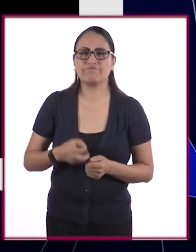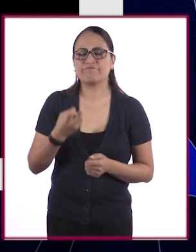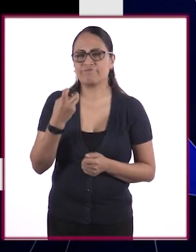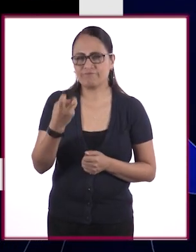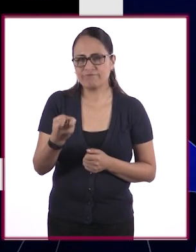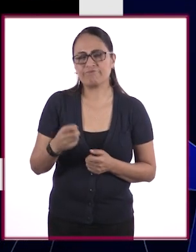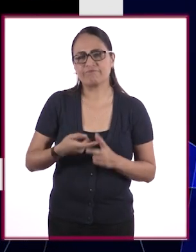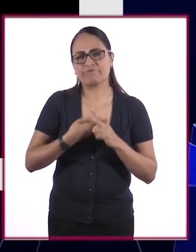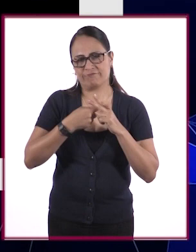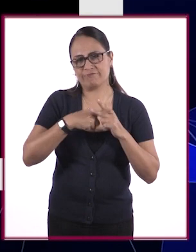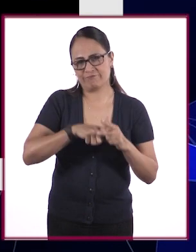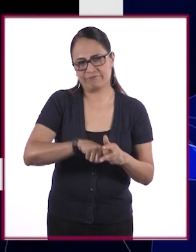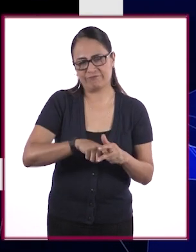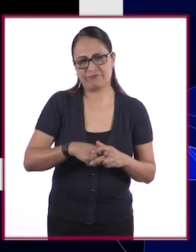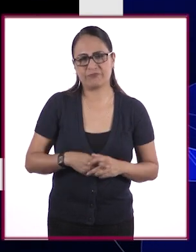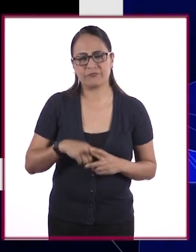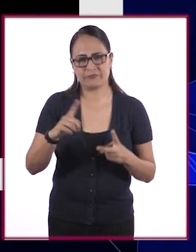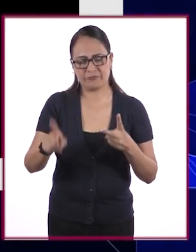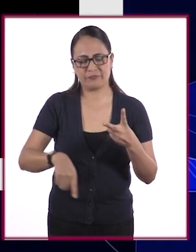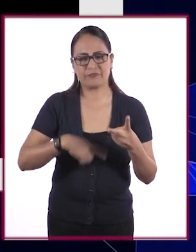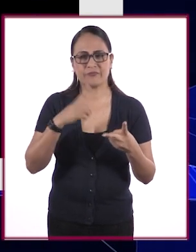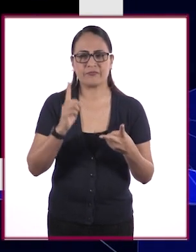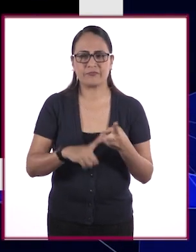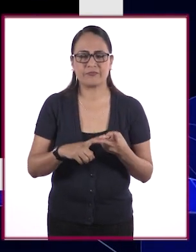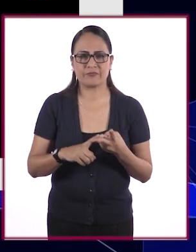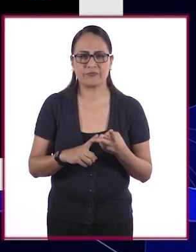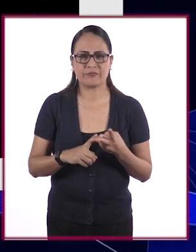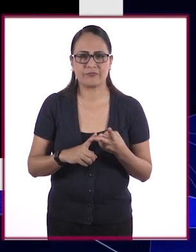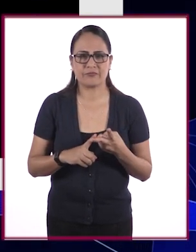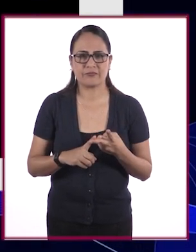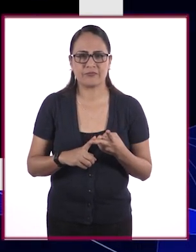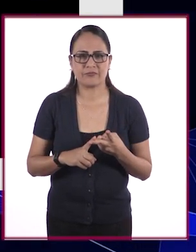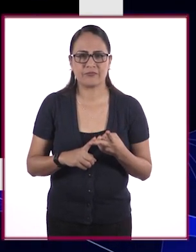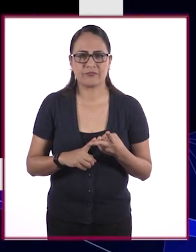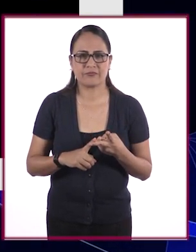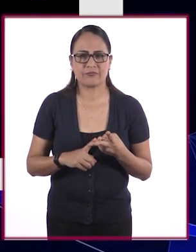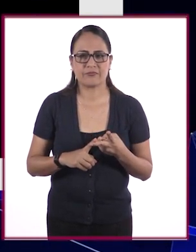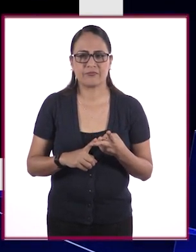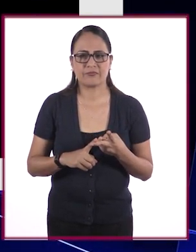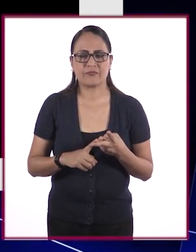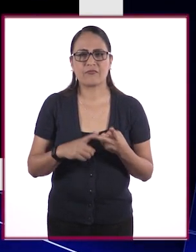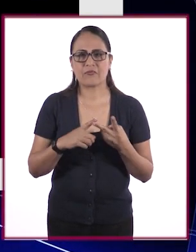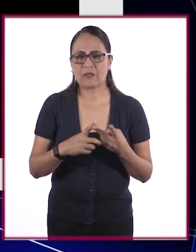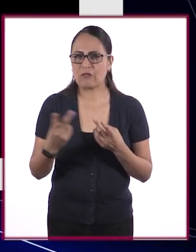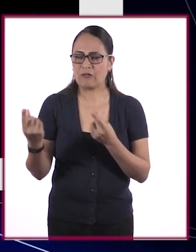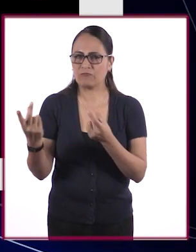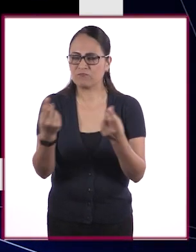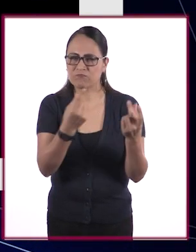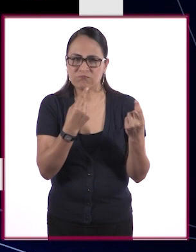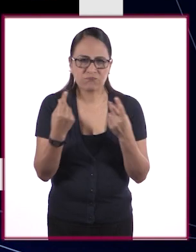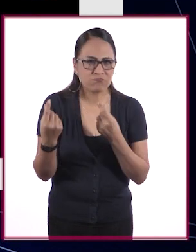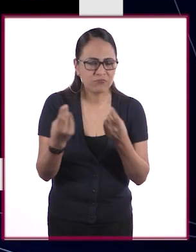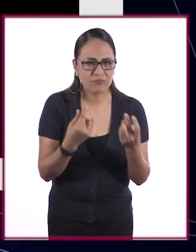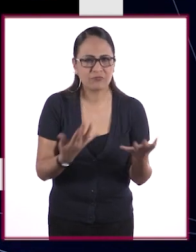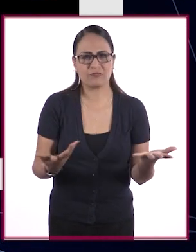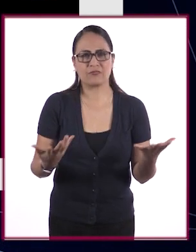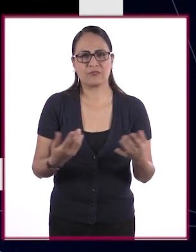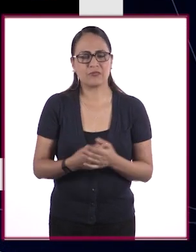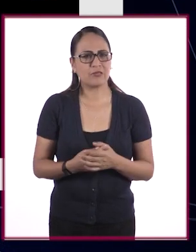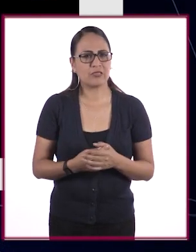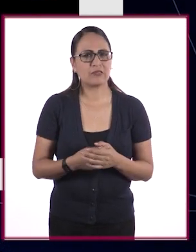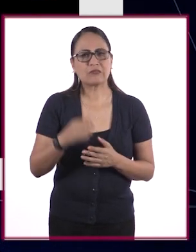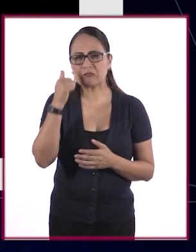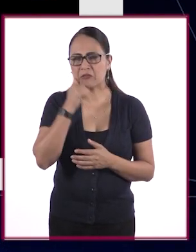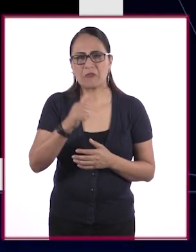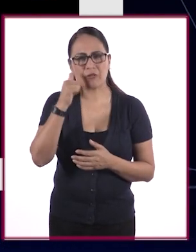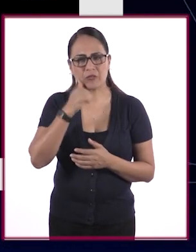ahí hay que empezar. En segundo lugar, hay que, claro, tener cierta tenacidad, tratar de